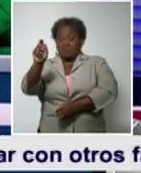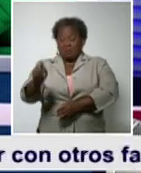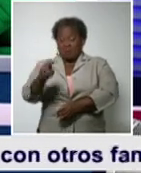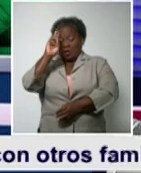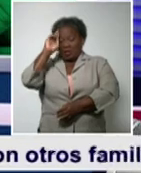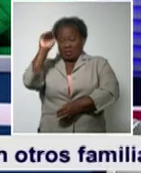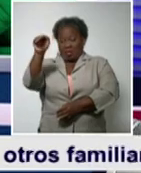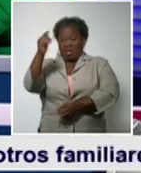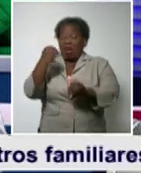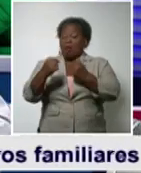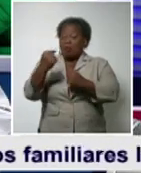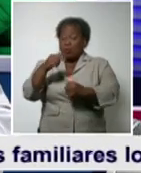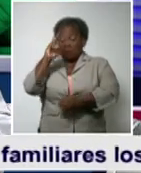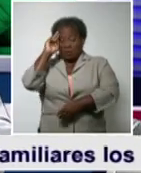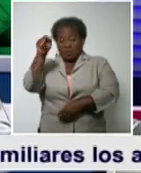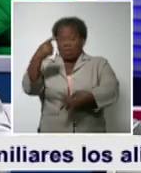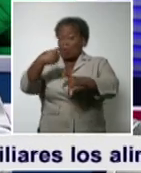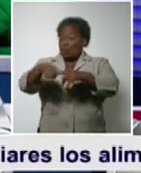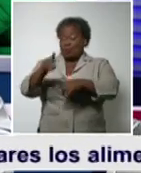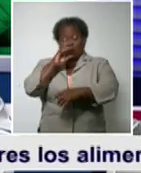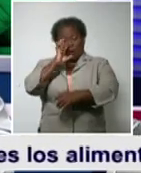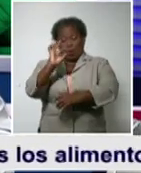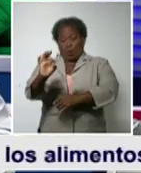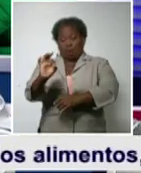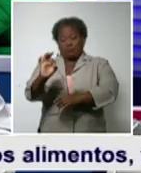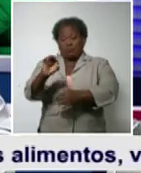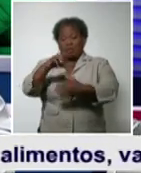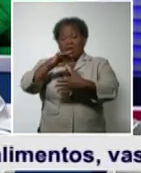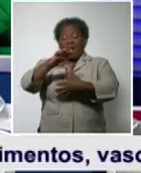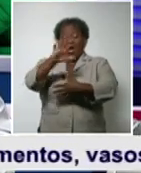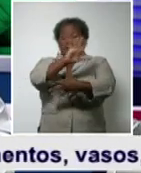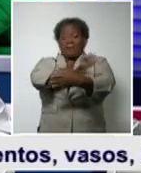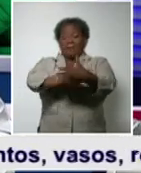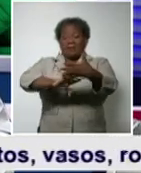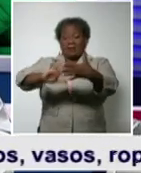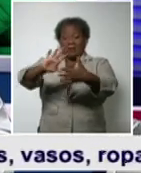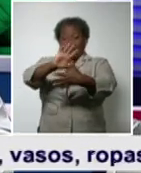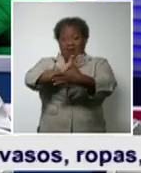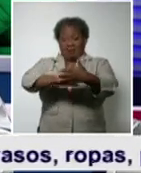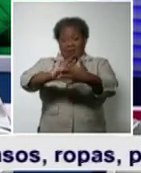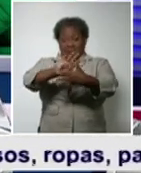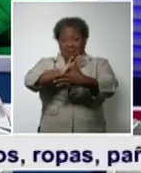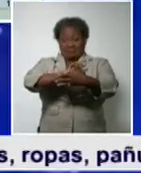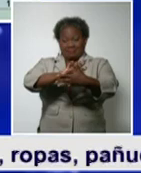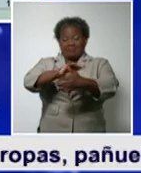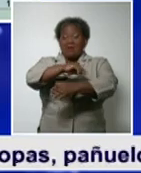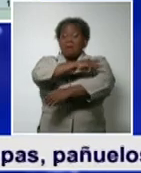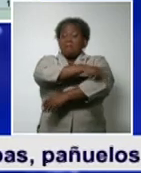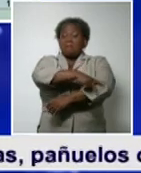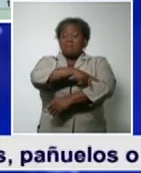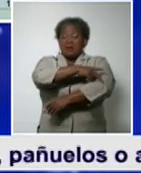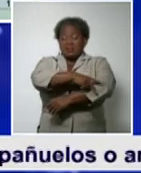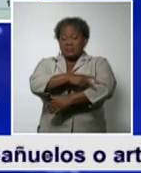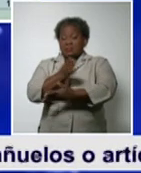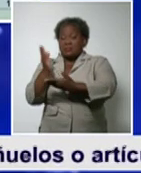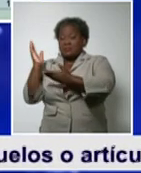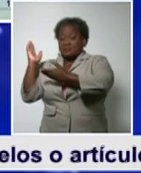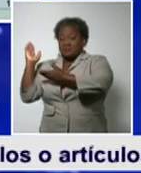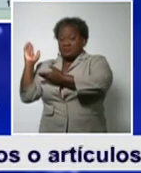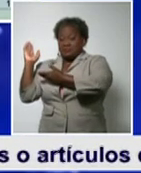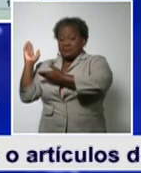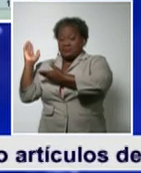ayer en la región de las Américas. Los países, y si quieres te vas,